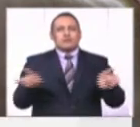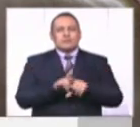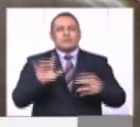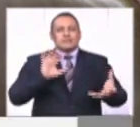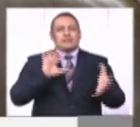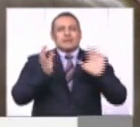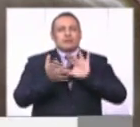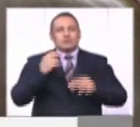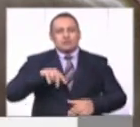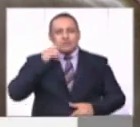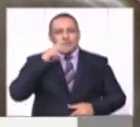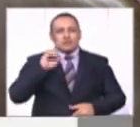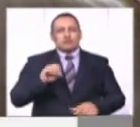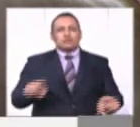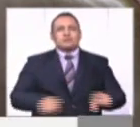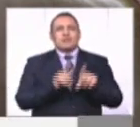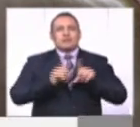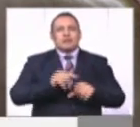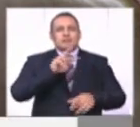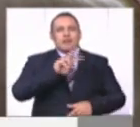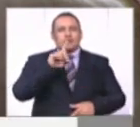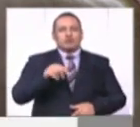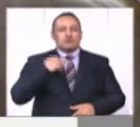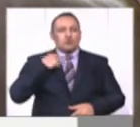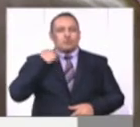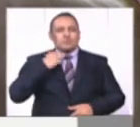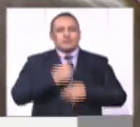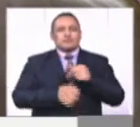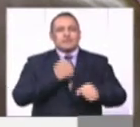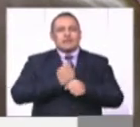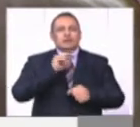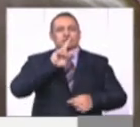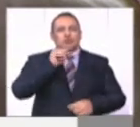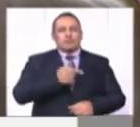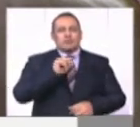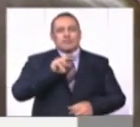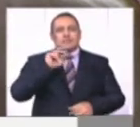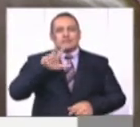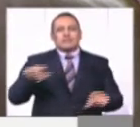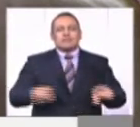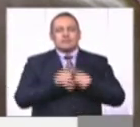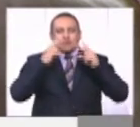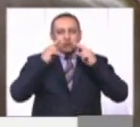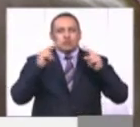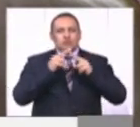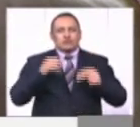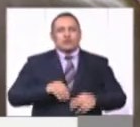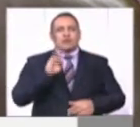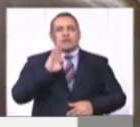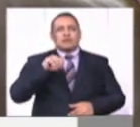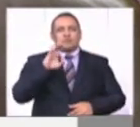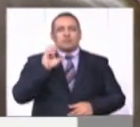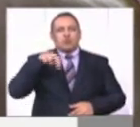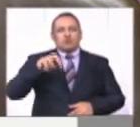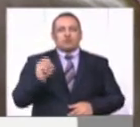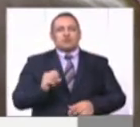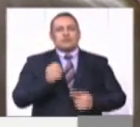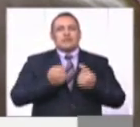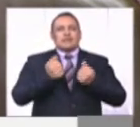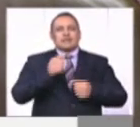fenómeno del niño el 21 de noviembre del 2023 se conoció que el bono de 500 soles